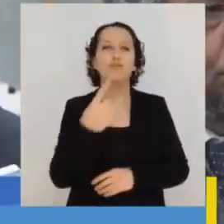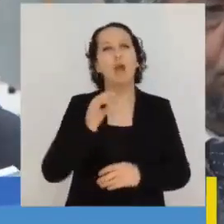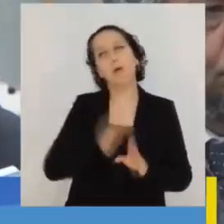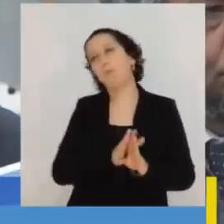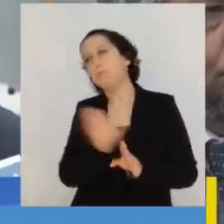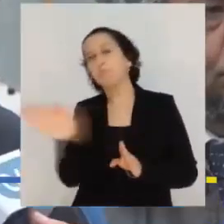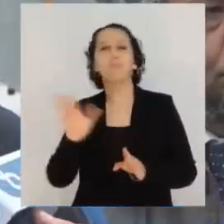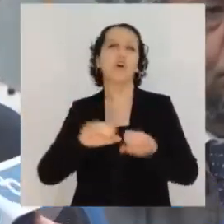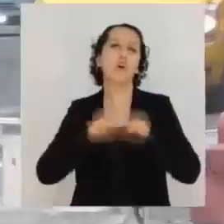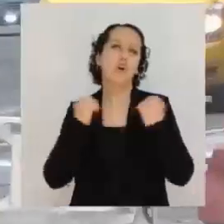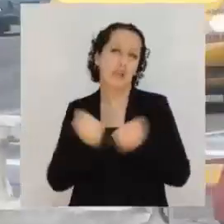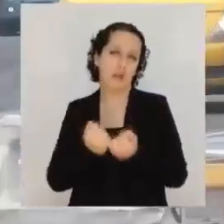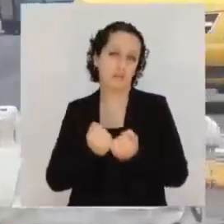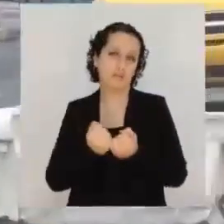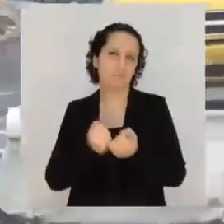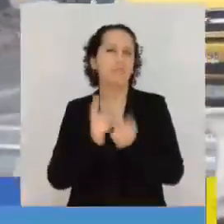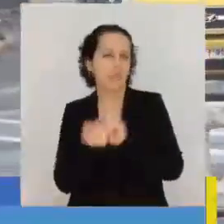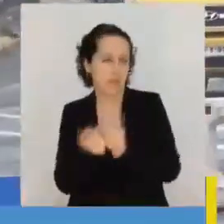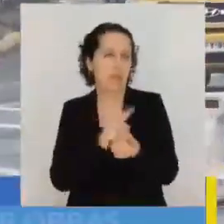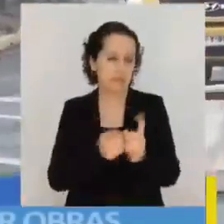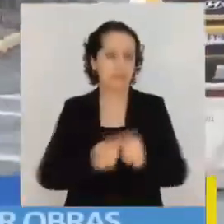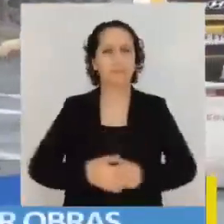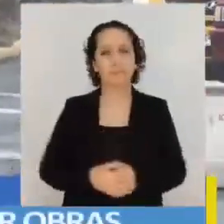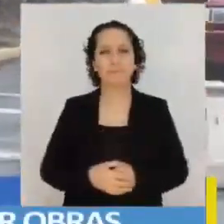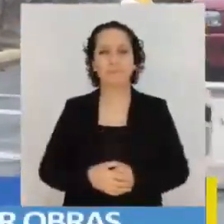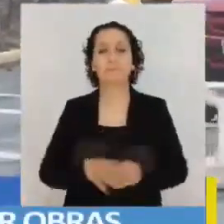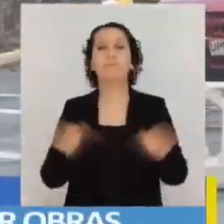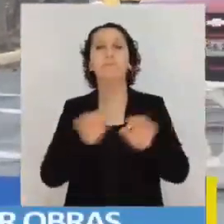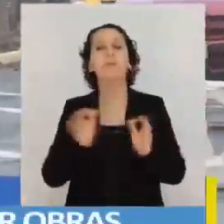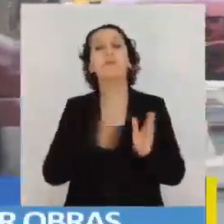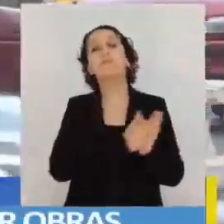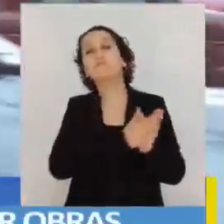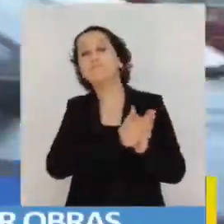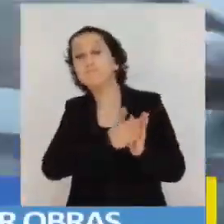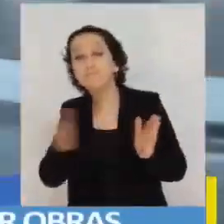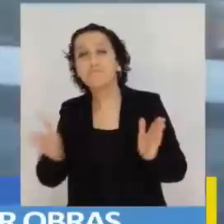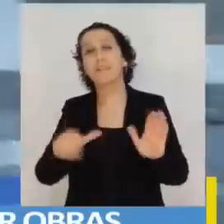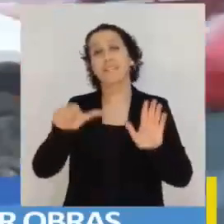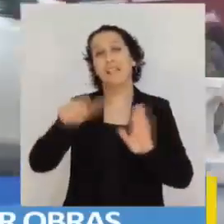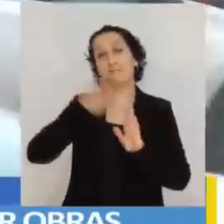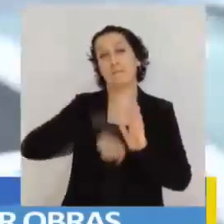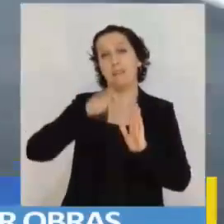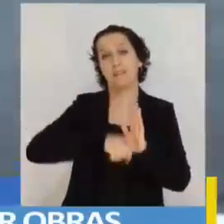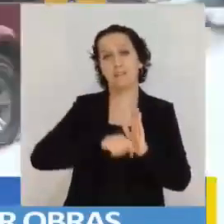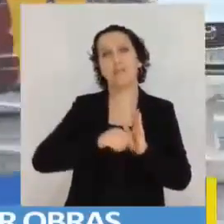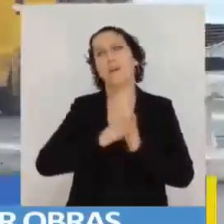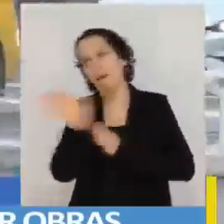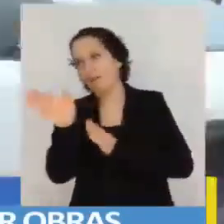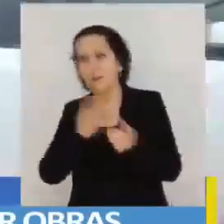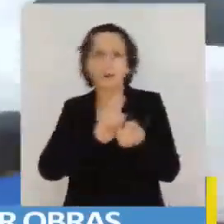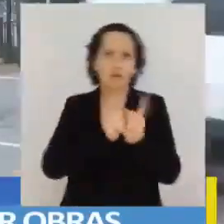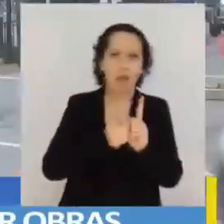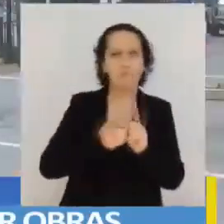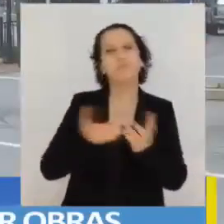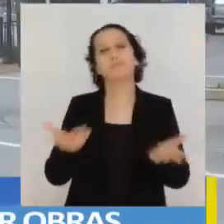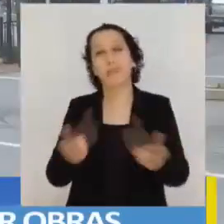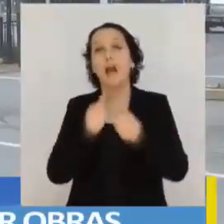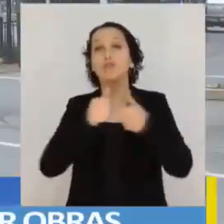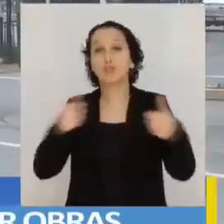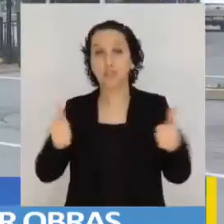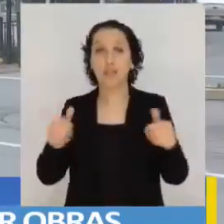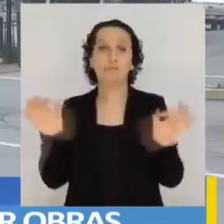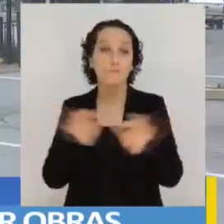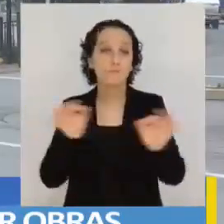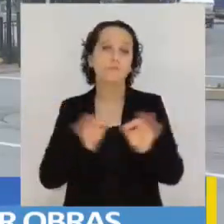defecto hacia el sector Collao. Los desvíos implementados tendrán una duración estimada de 6 meses, por lo que las autoridades